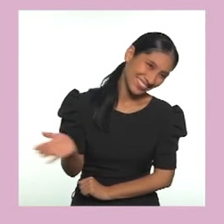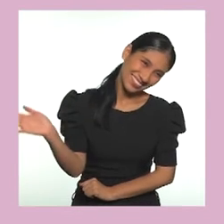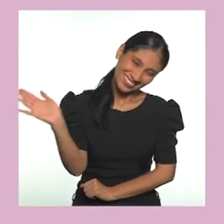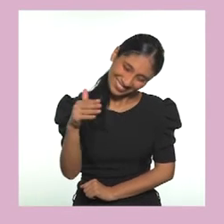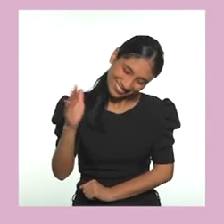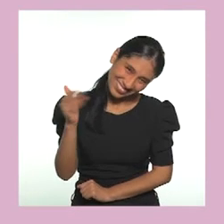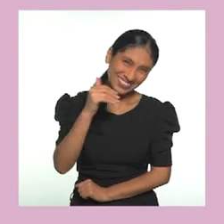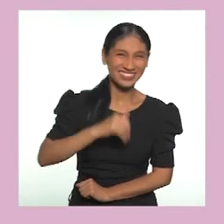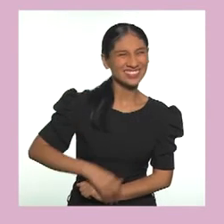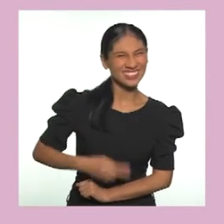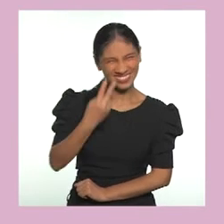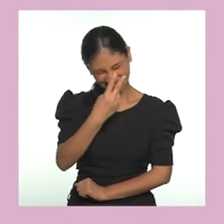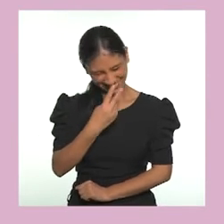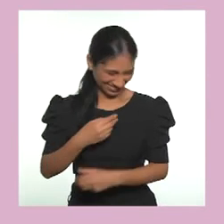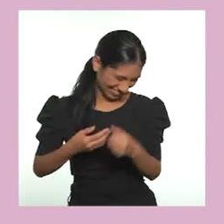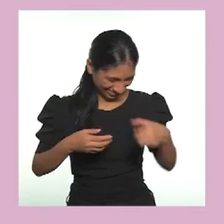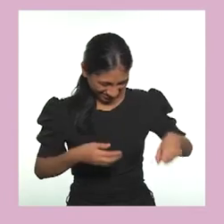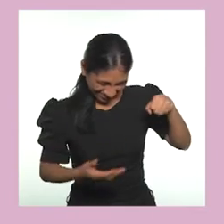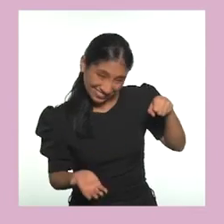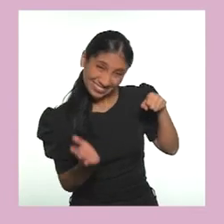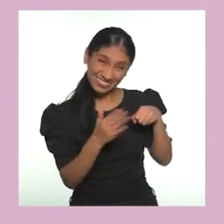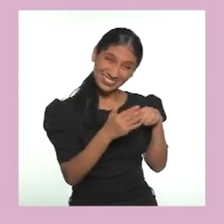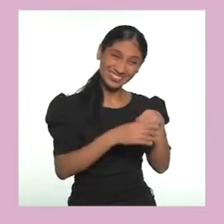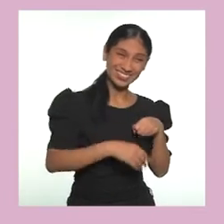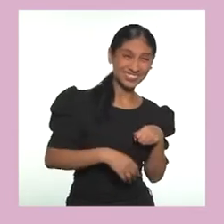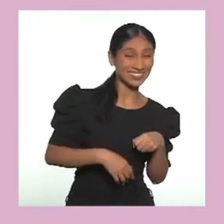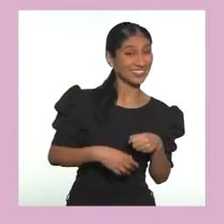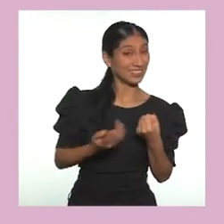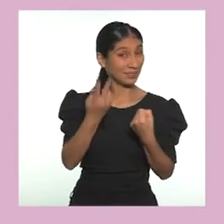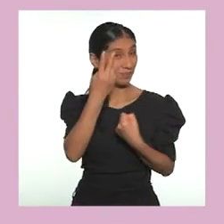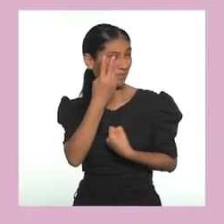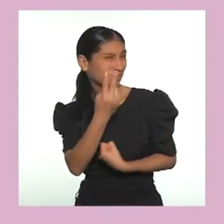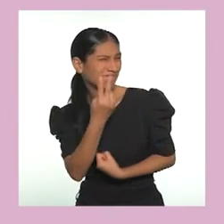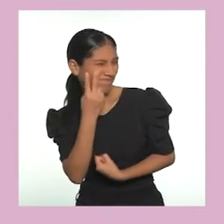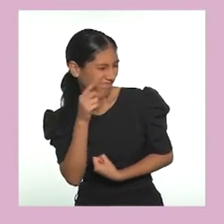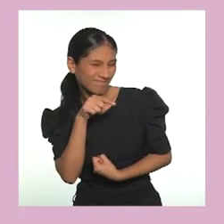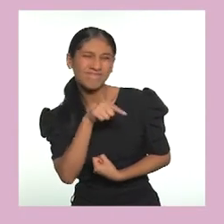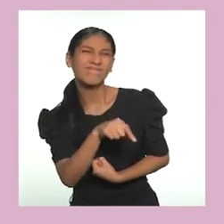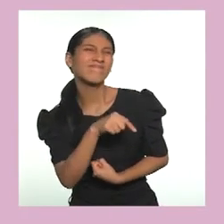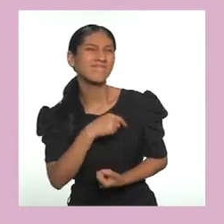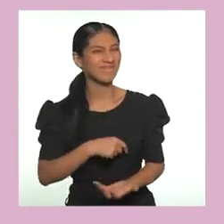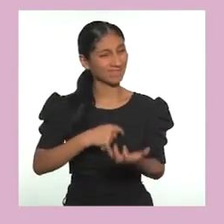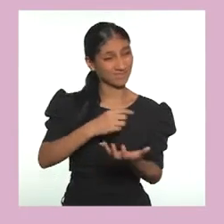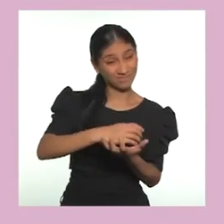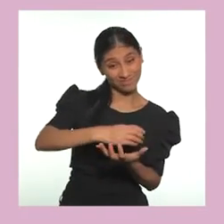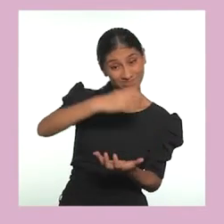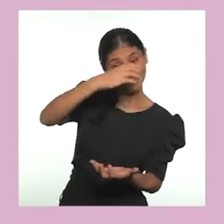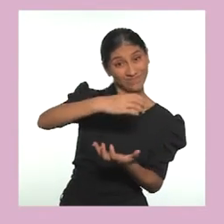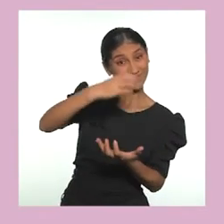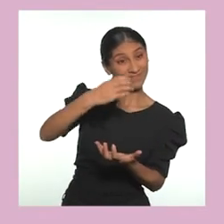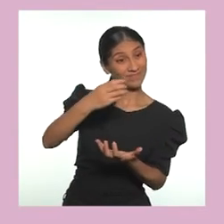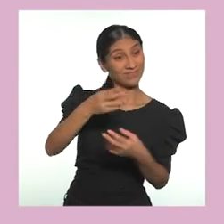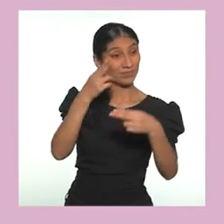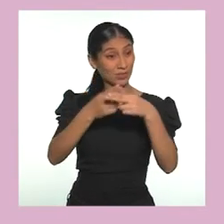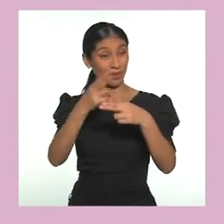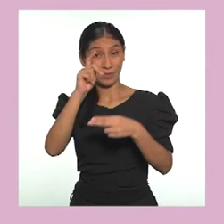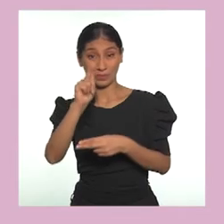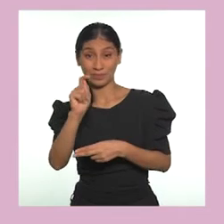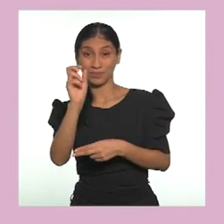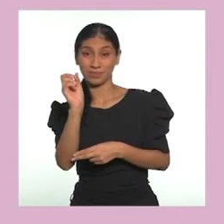ven. Vamos a ver mis macetas. A ver. Esta se